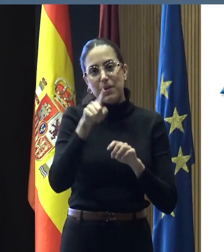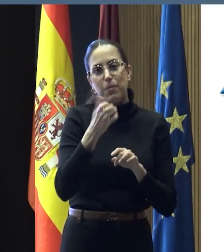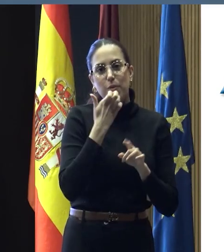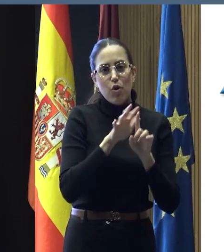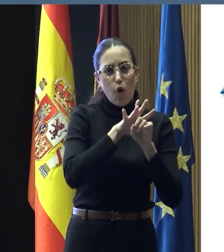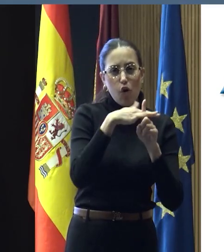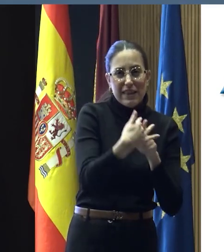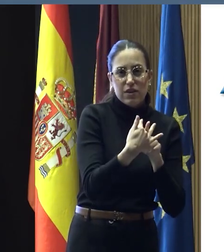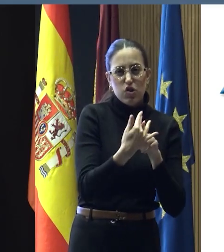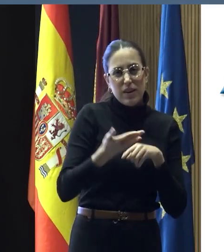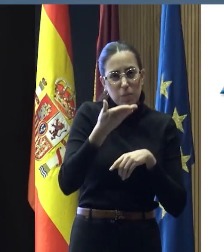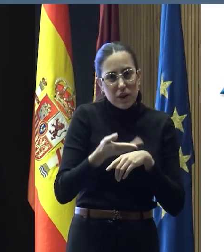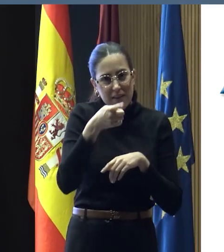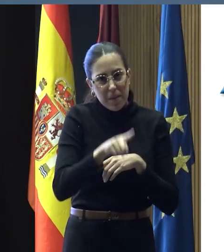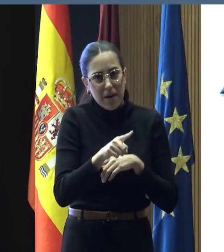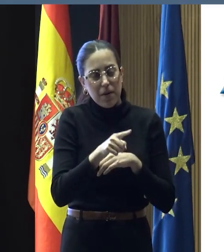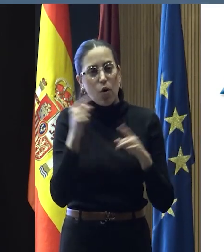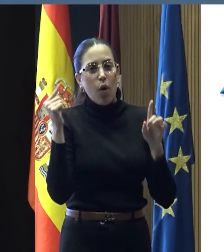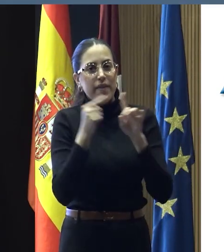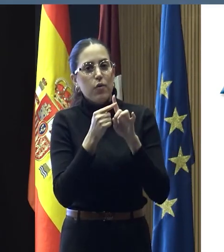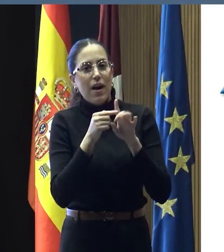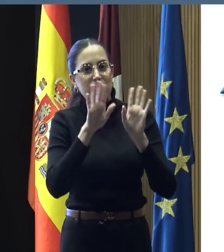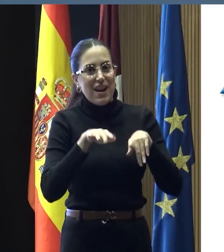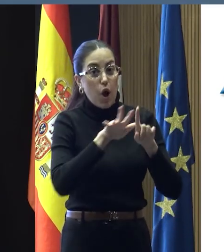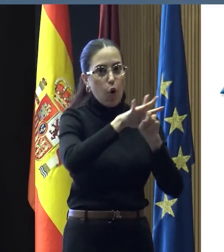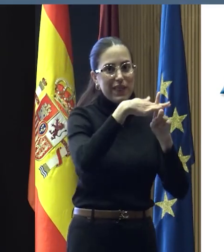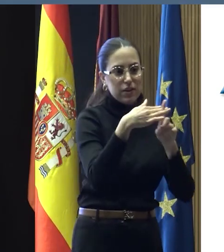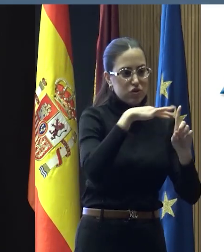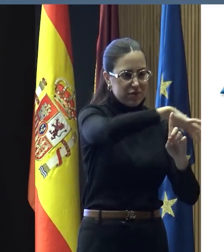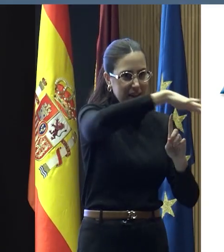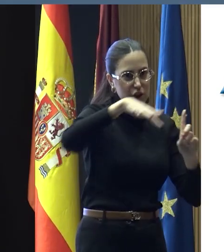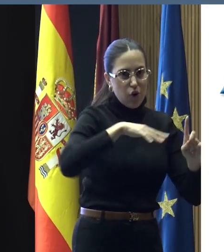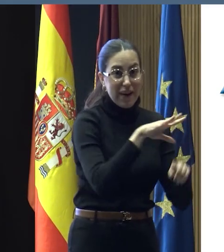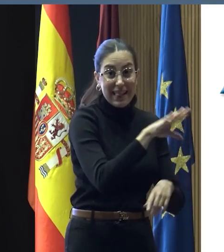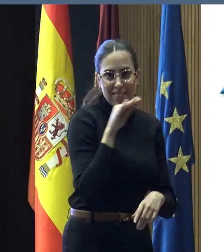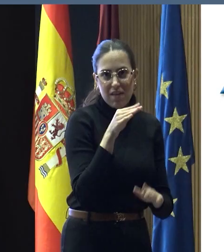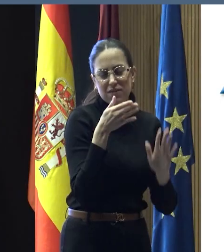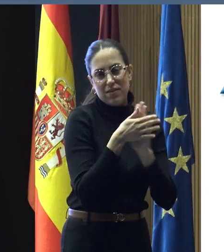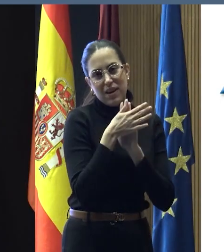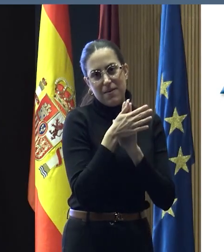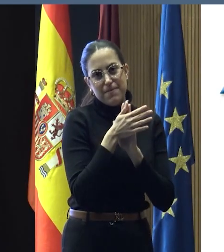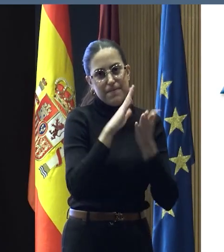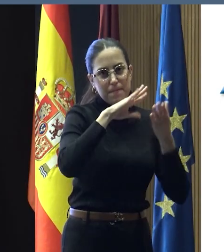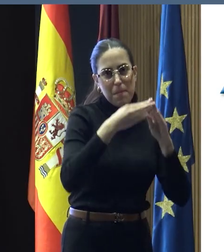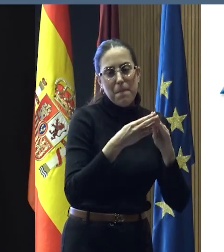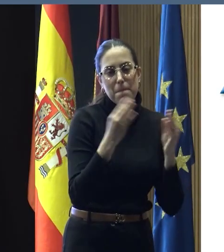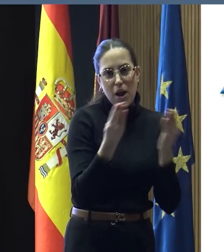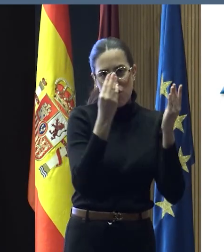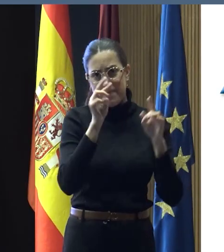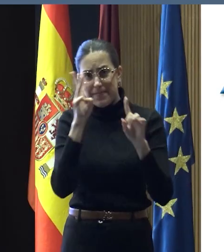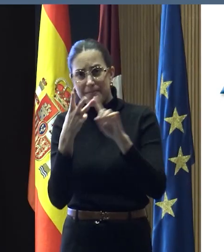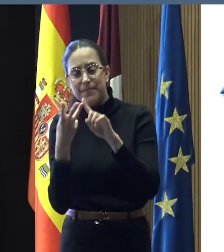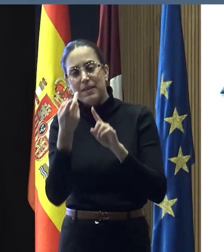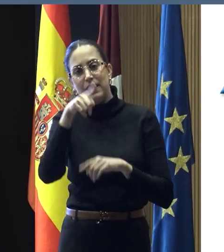ayuda a ir más directo a la diana, ¿vale? Sí. Y, a ver, más cositas que... también